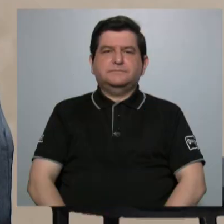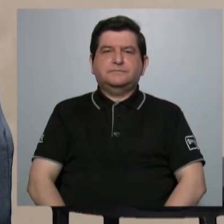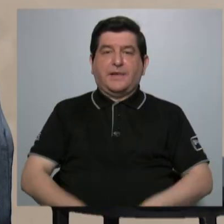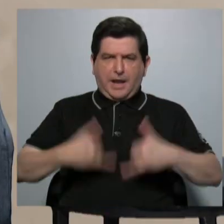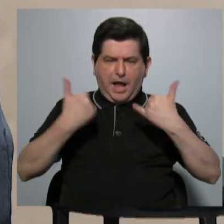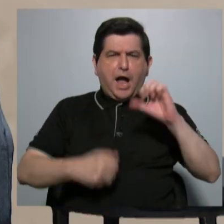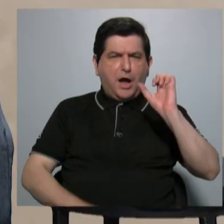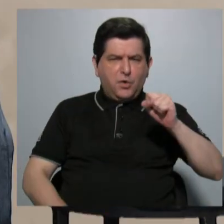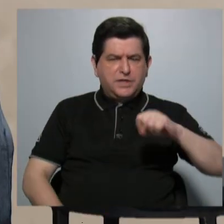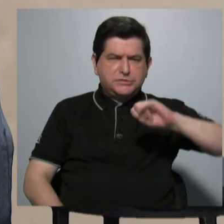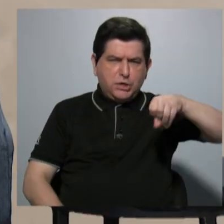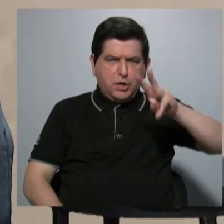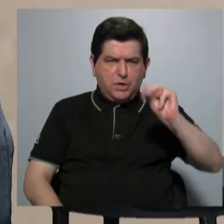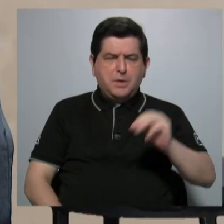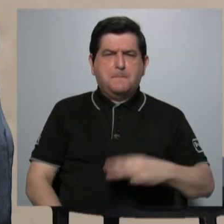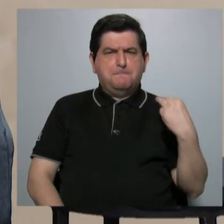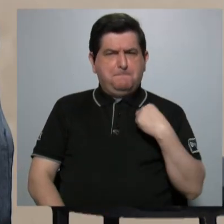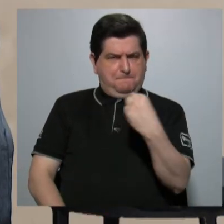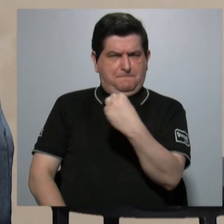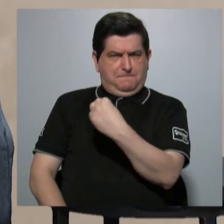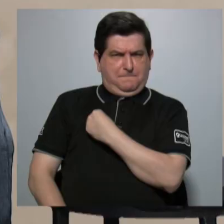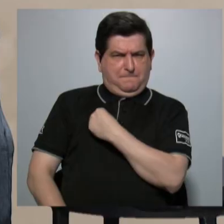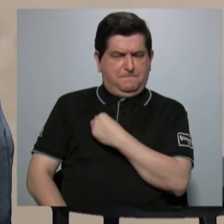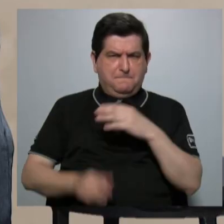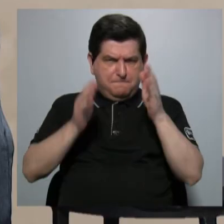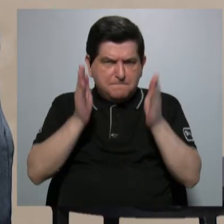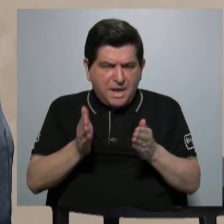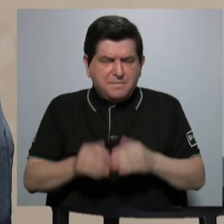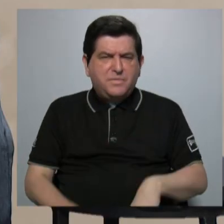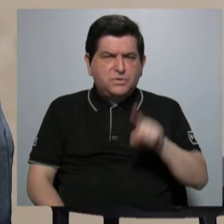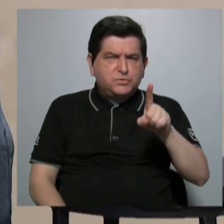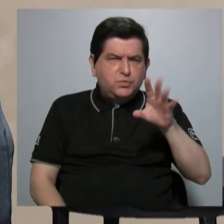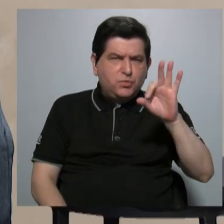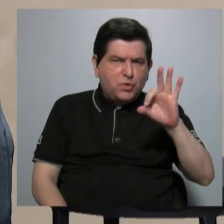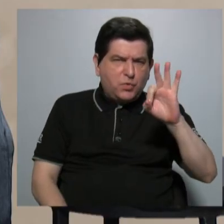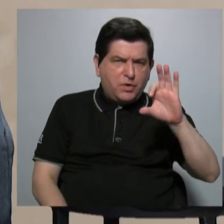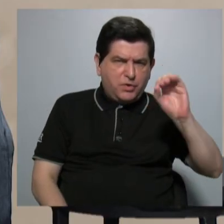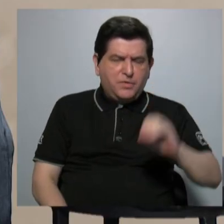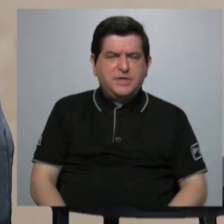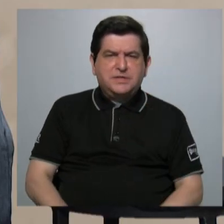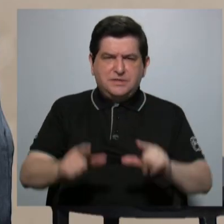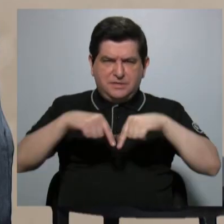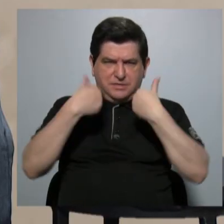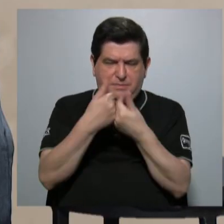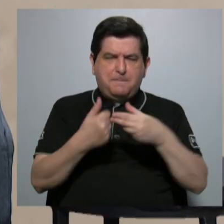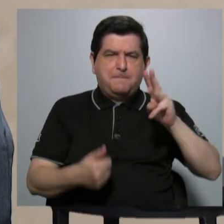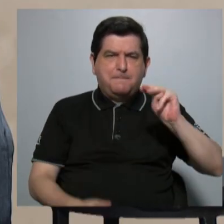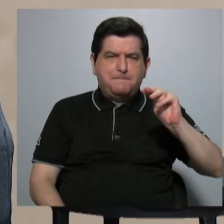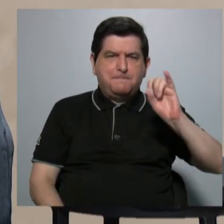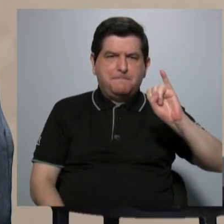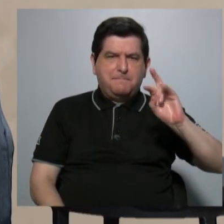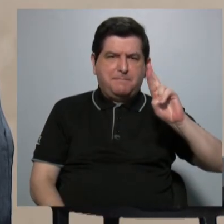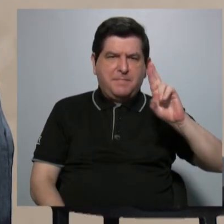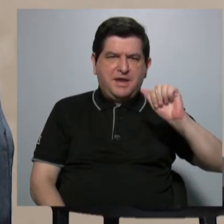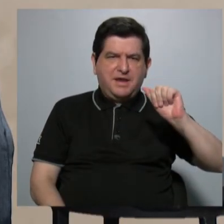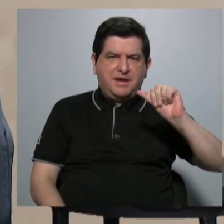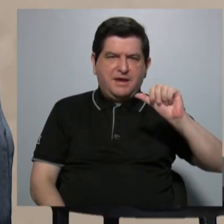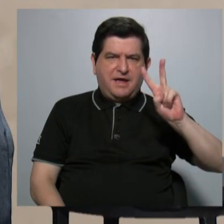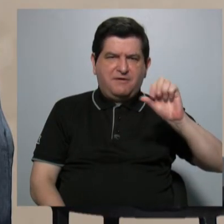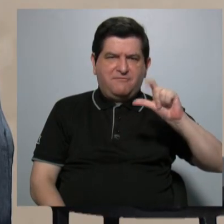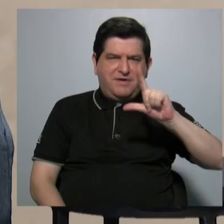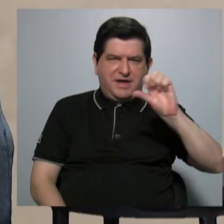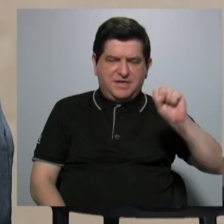Ahora sí, don José Manuel, ¿quiénes integran en 1990 el Quinteto Miravalles? Sí, sí. ¿Por qué usted selecciona